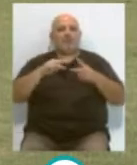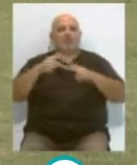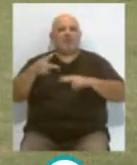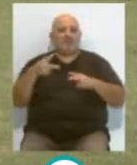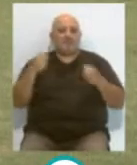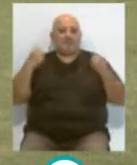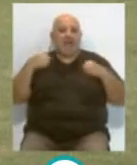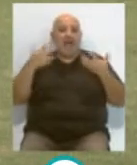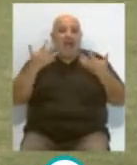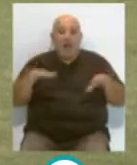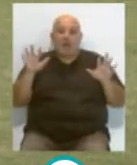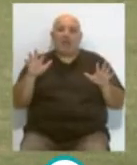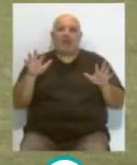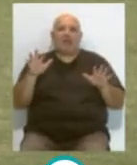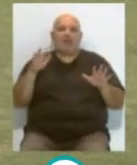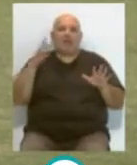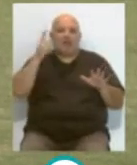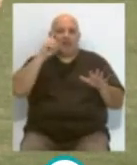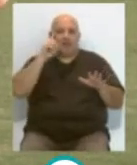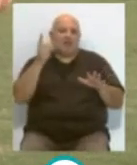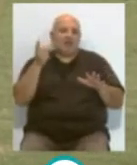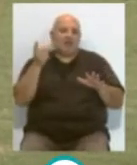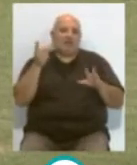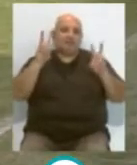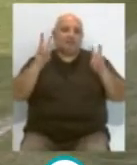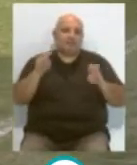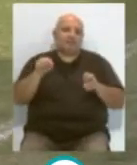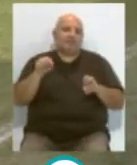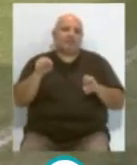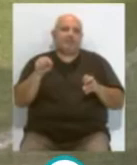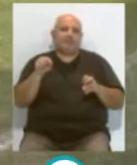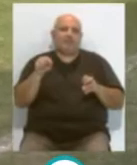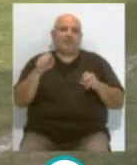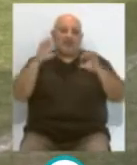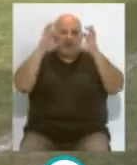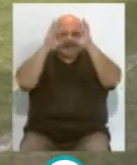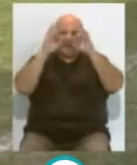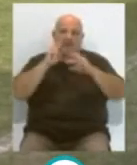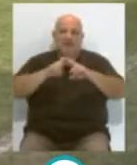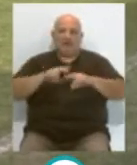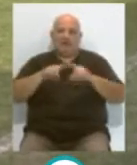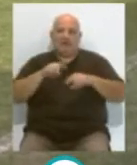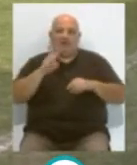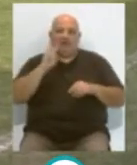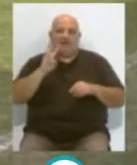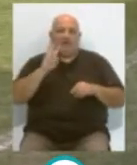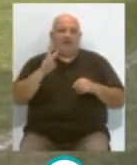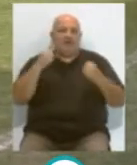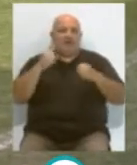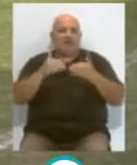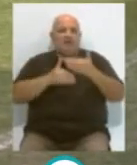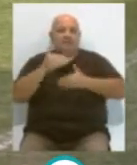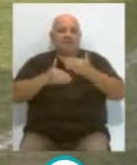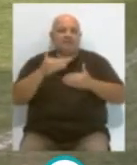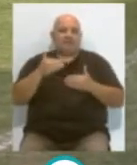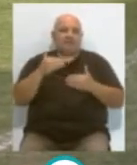sesión, aunque al final no sabemos, en este caso Álvaro iba a ver según cómo fuese el entrenamiento para